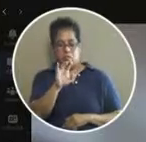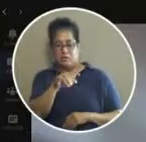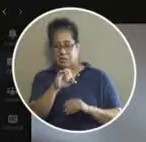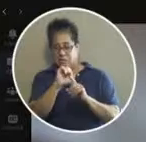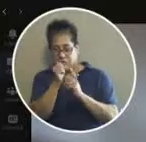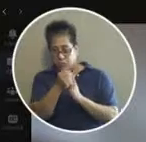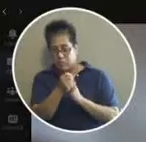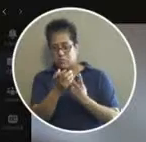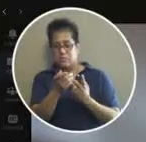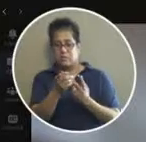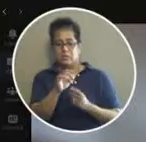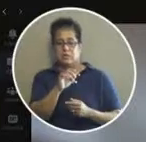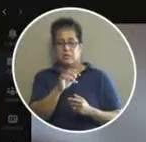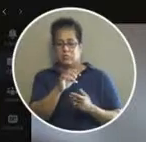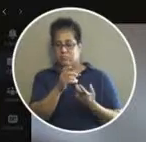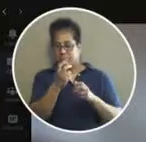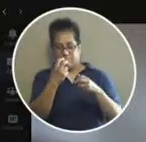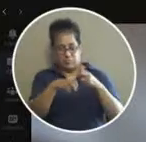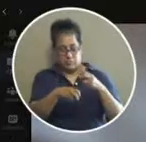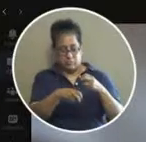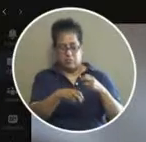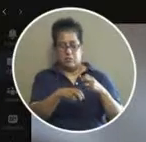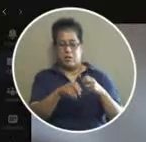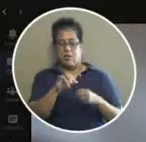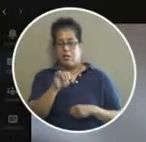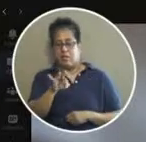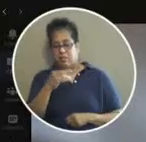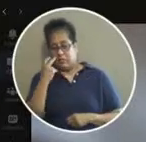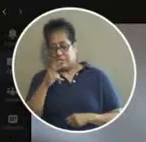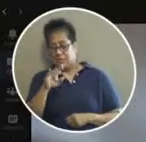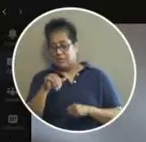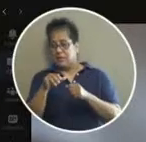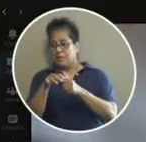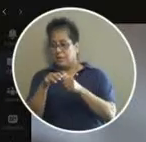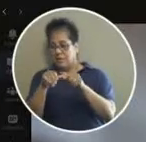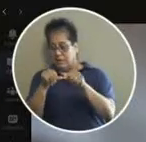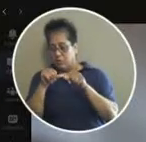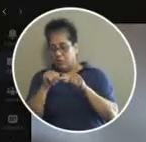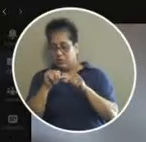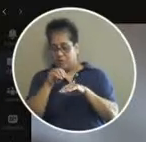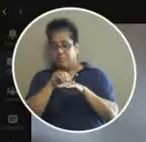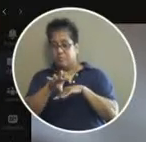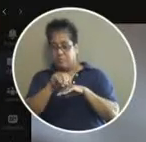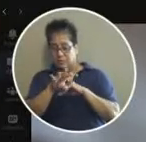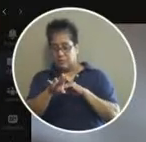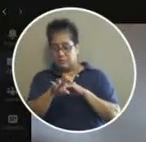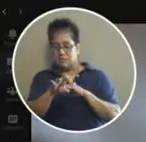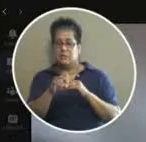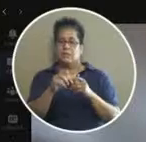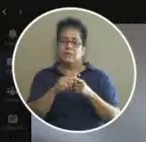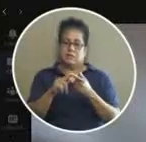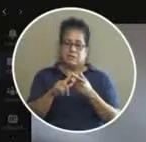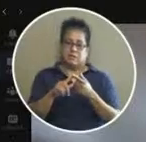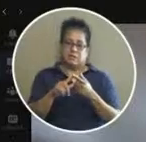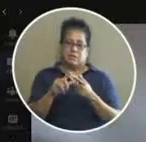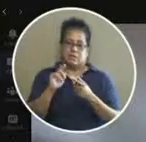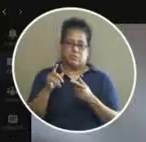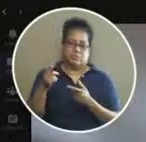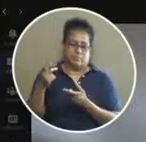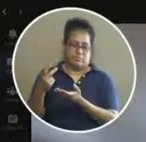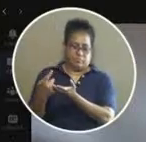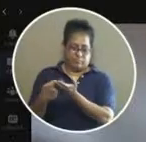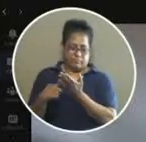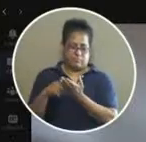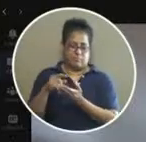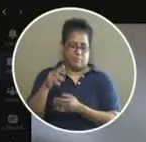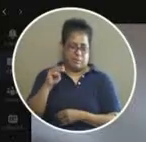difícil. Si nosotros vemos que es una área en particular que nos va a afectar, Entonces vamos a tener una plática el alcalde